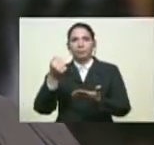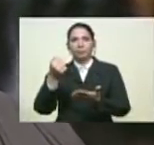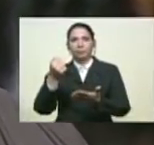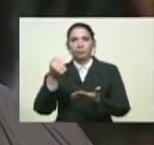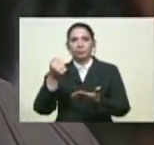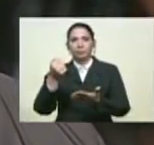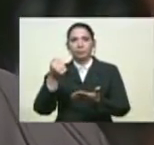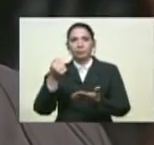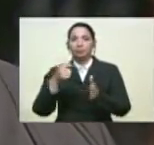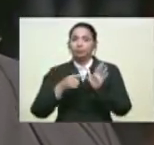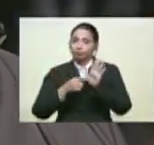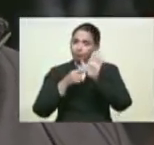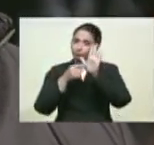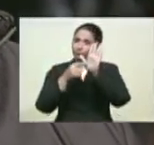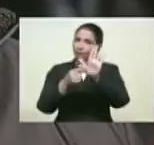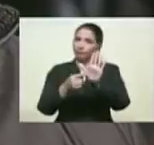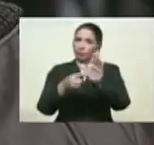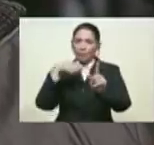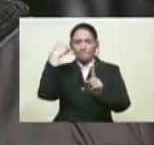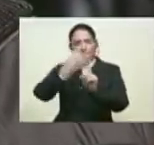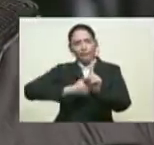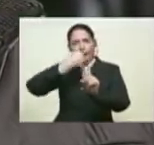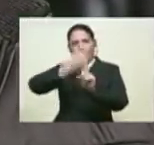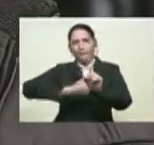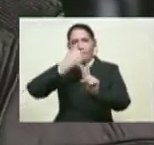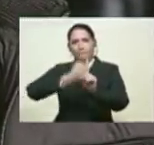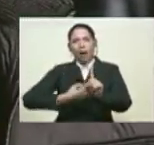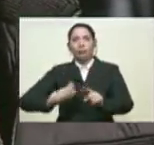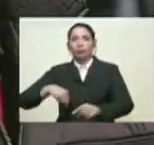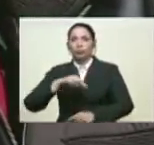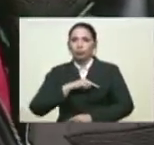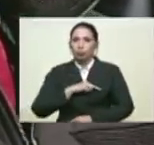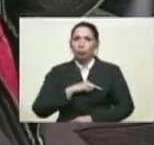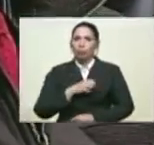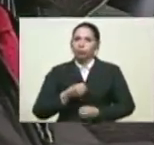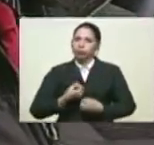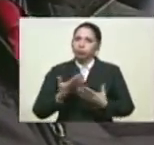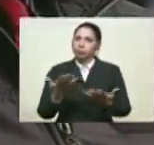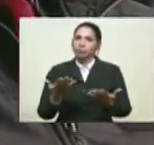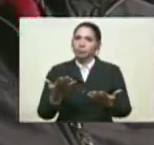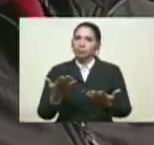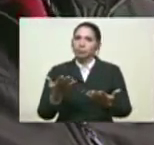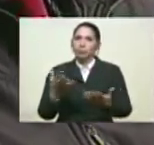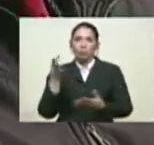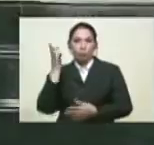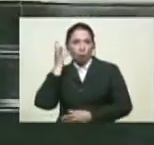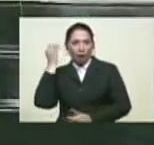es un reconocimiento a la batalla que hemos dado, a la batalla que tú has dado, mujer periodista,